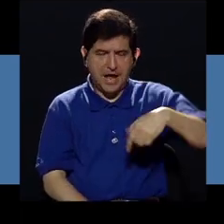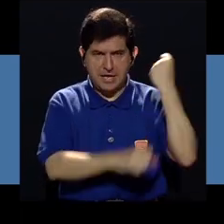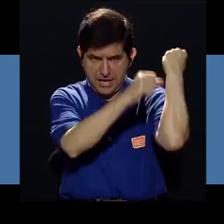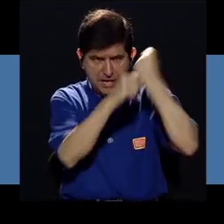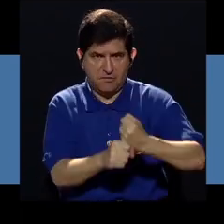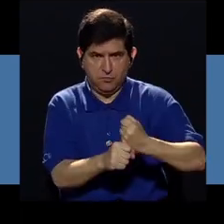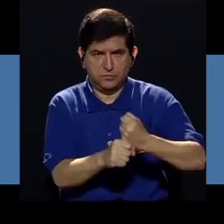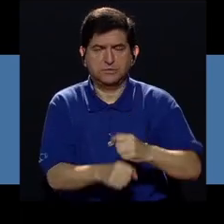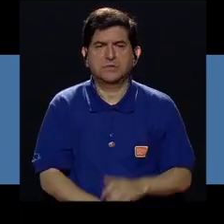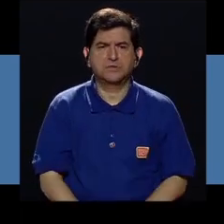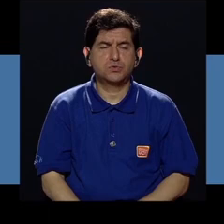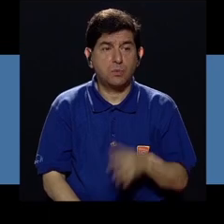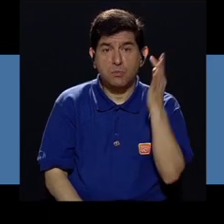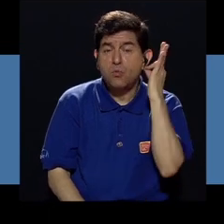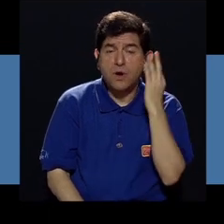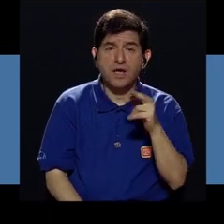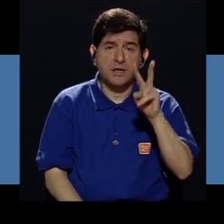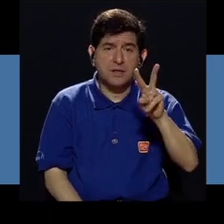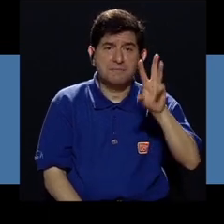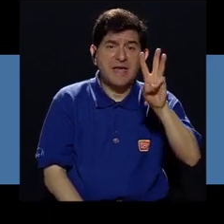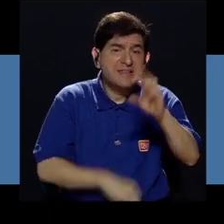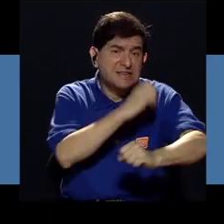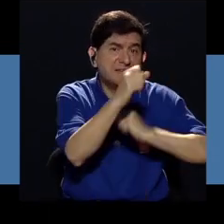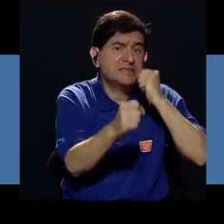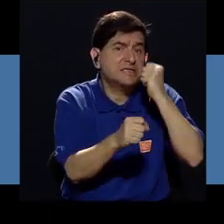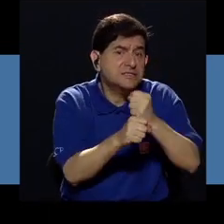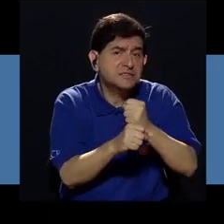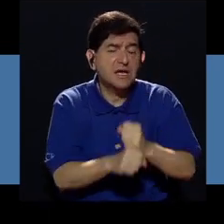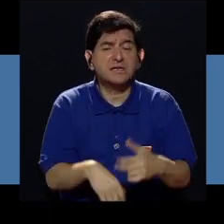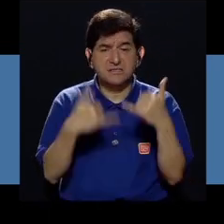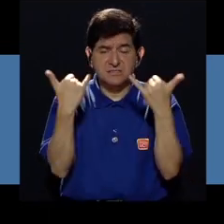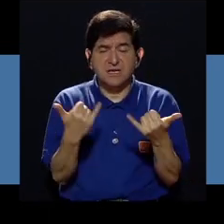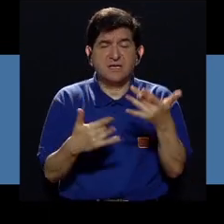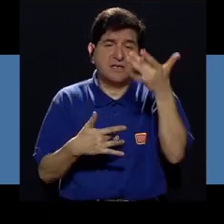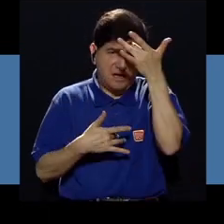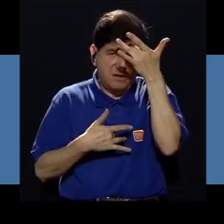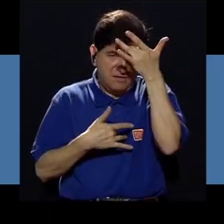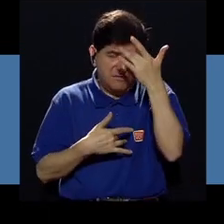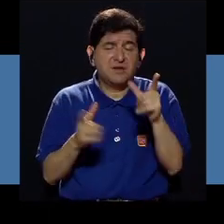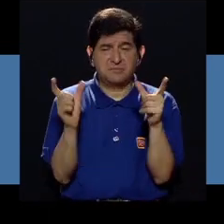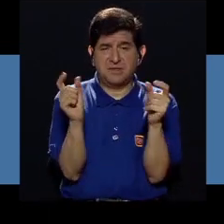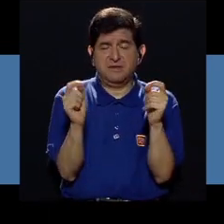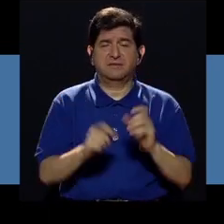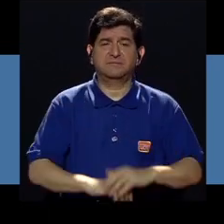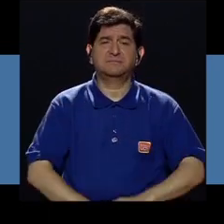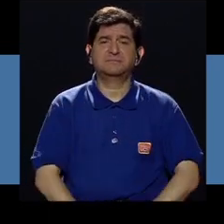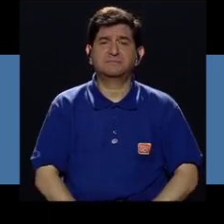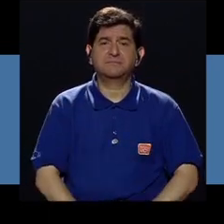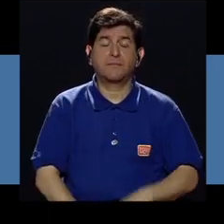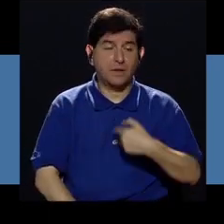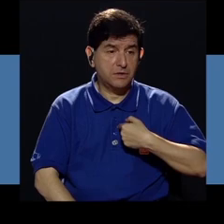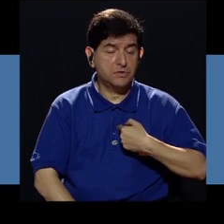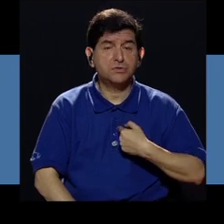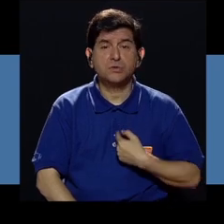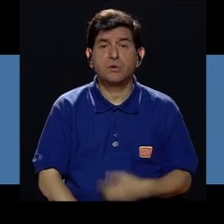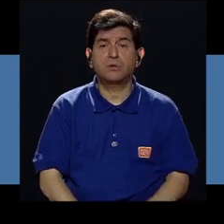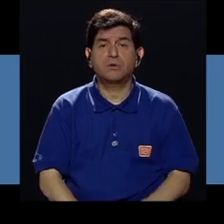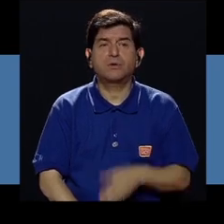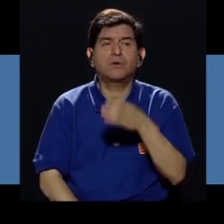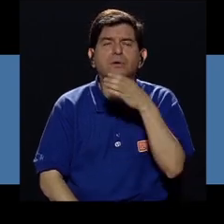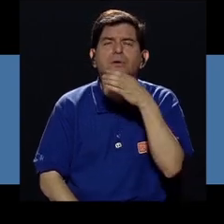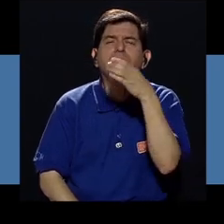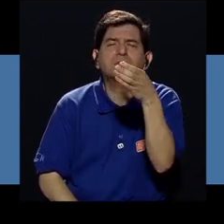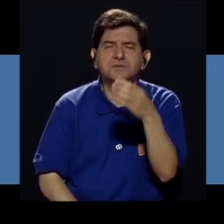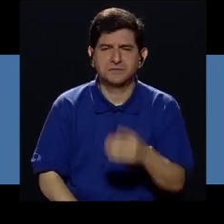fundeso hay muchachas de 26 años que han padecido entonces lo que yo les puedo